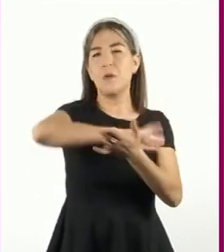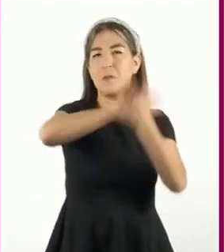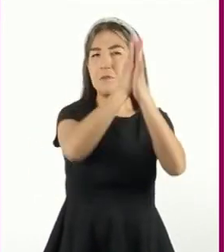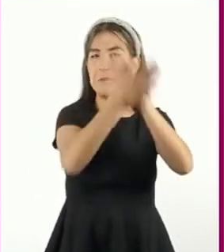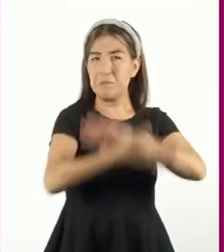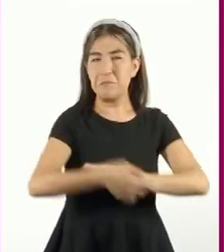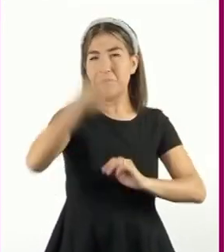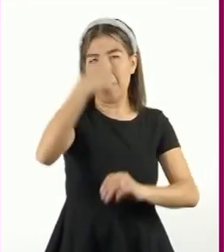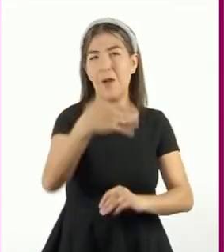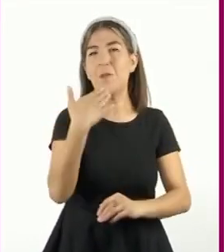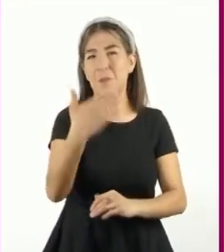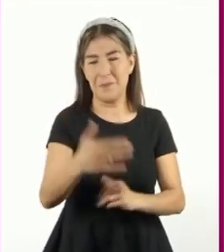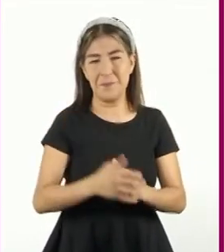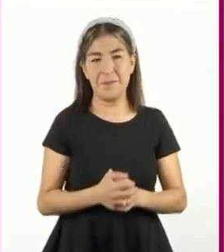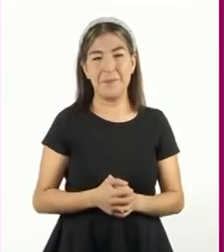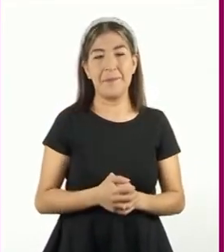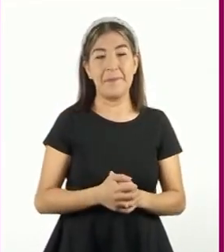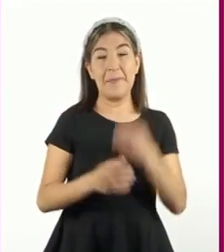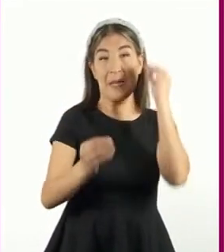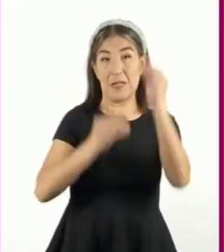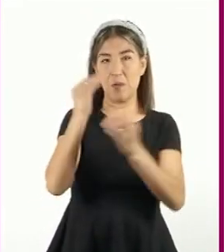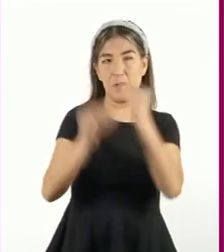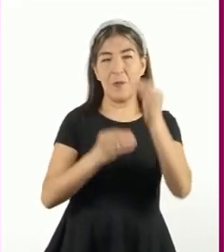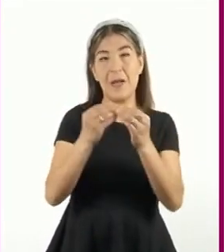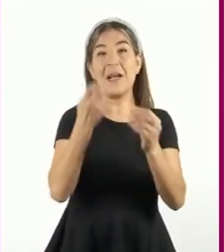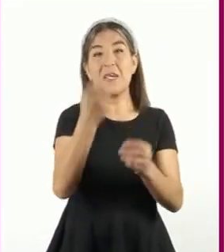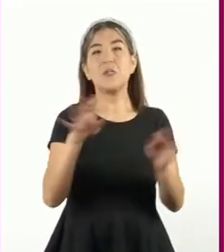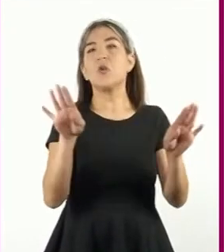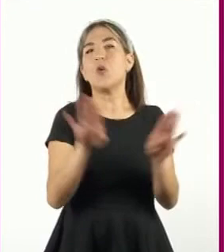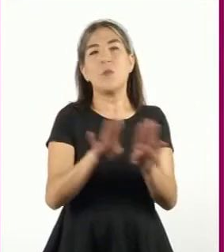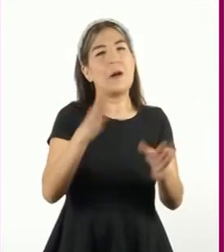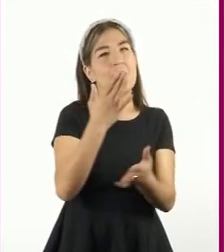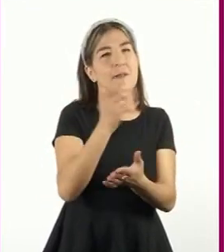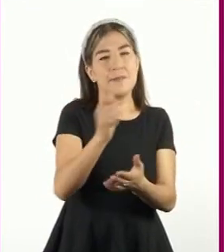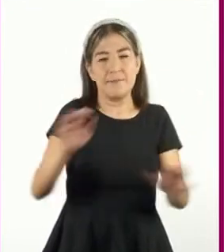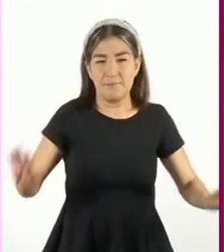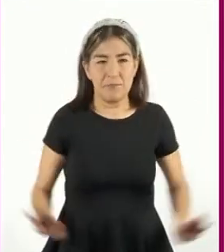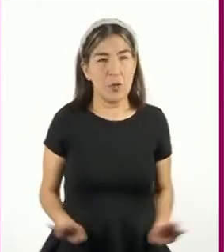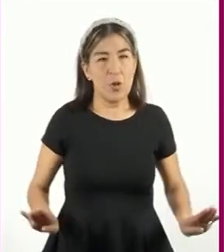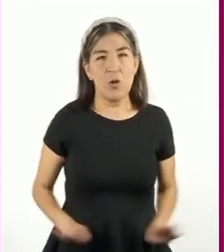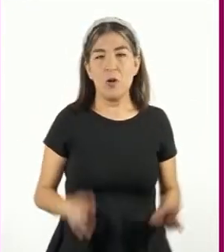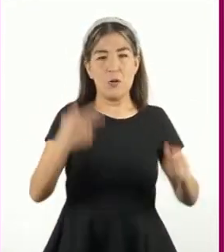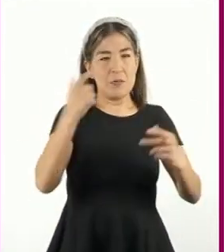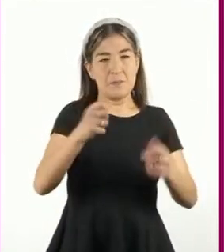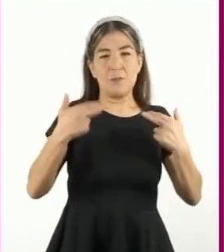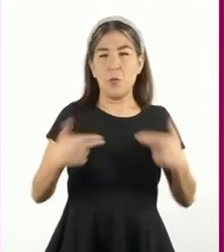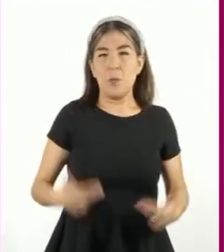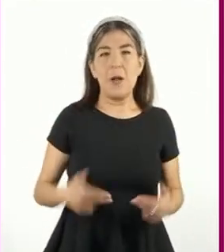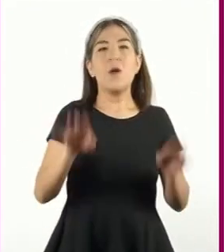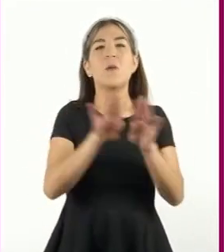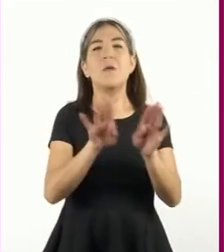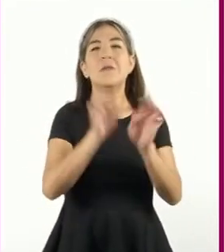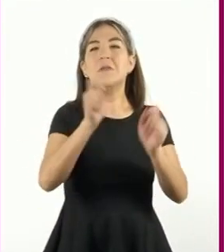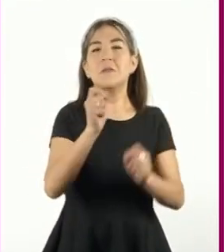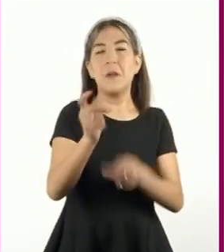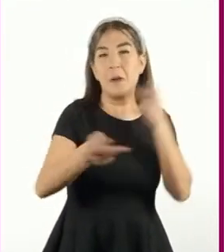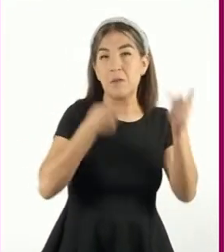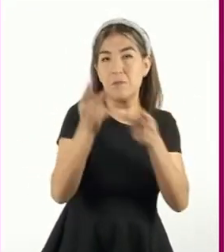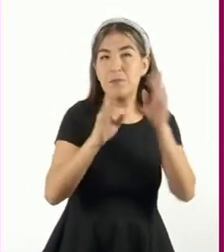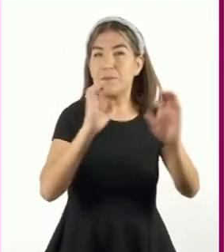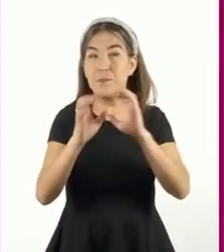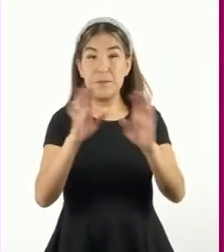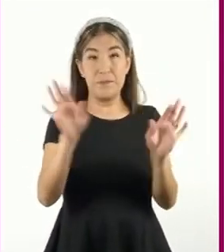desarrollo. El conflicto es inherente al comportamiento humano y su desenlace depende de la gestión. Si las estrategias